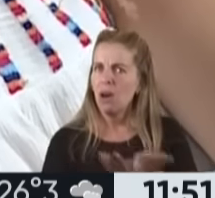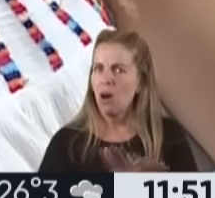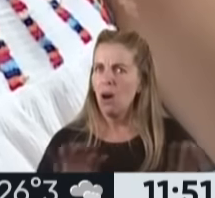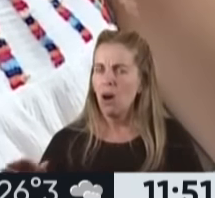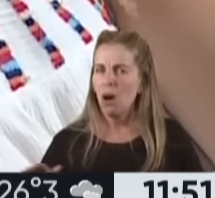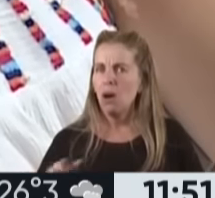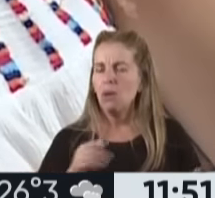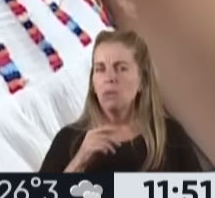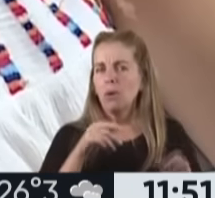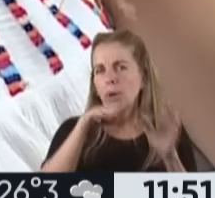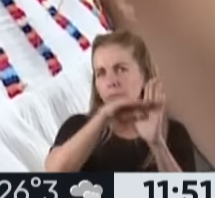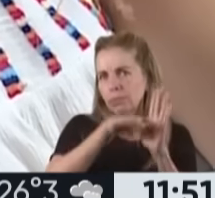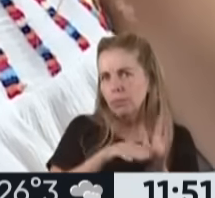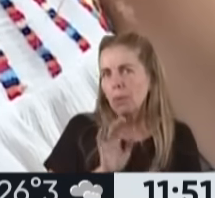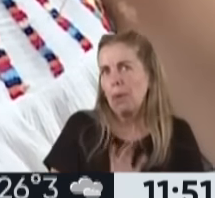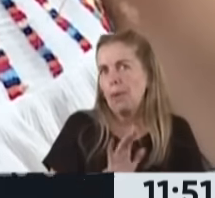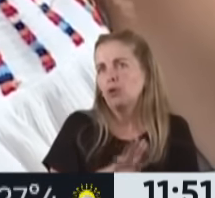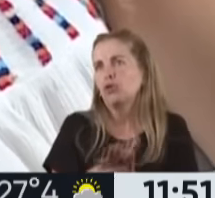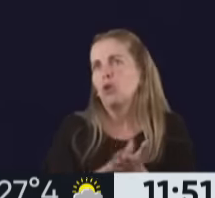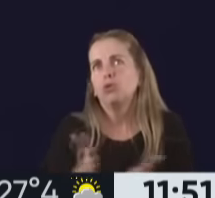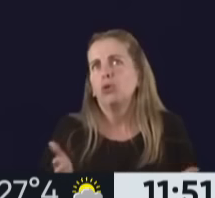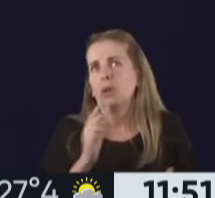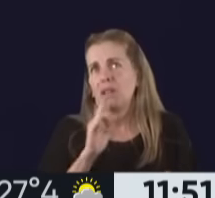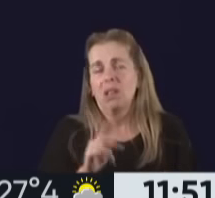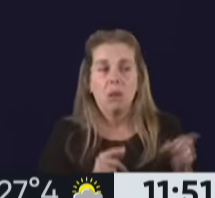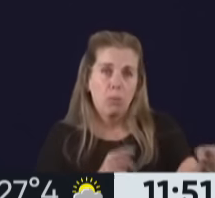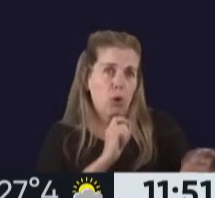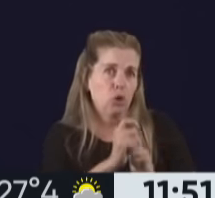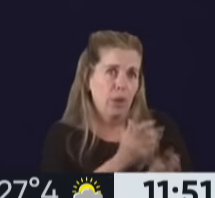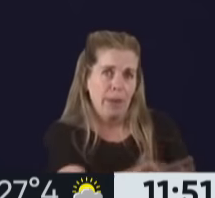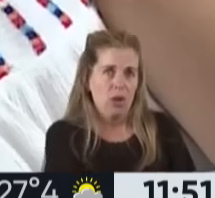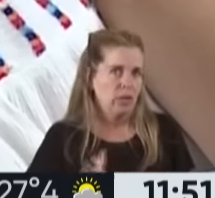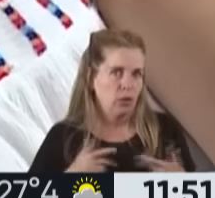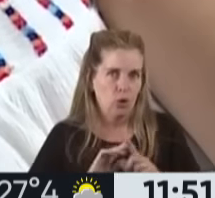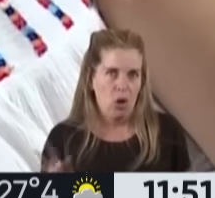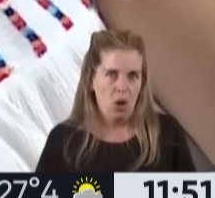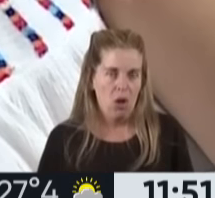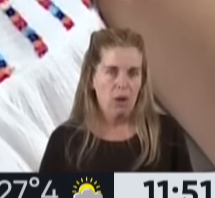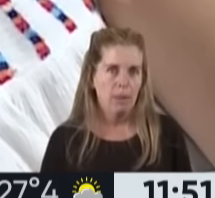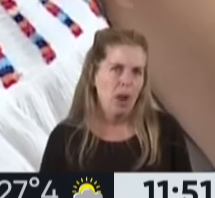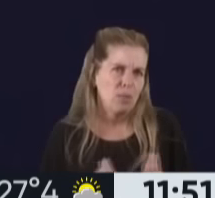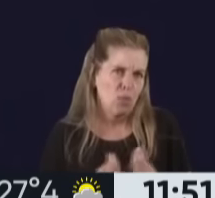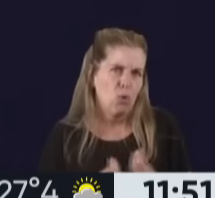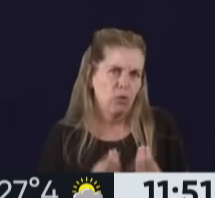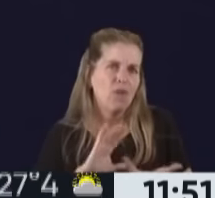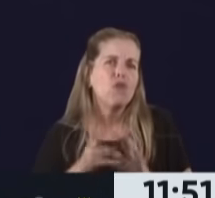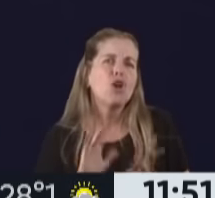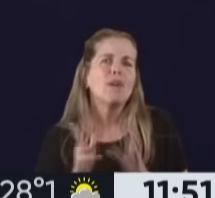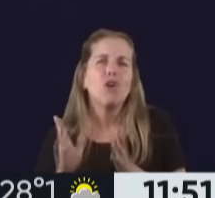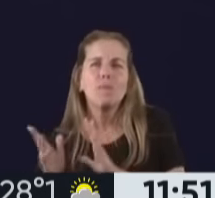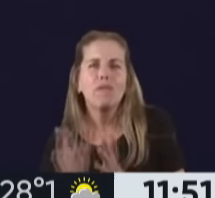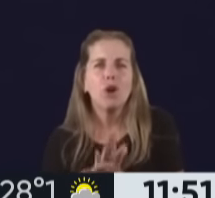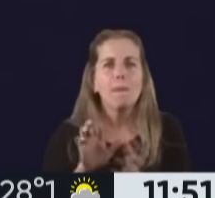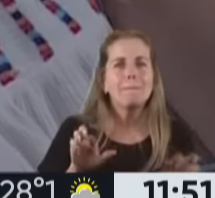las alternativas. Sí. ¿Cuál sería? Bueno, el periodista sos vos. Ah, bueno. Pero hay miles de alternativas.